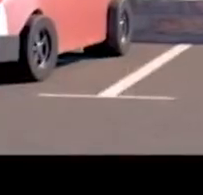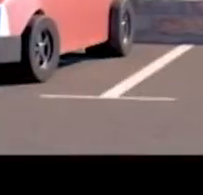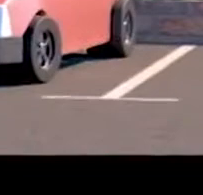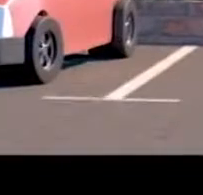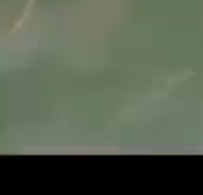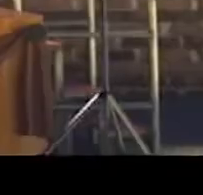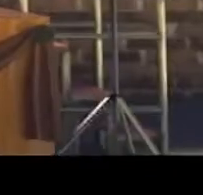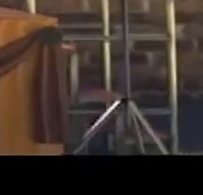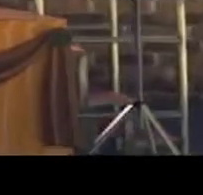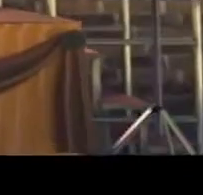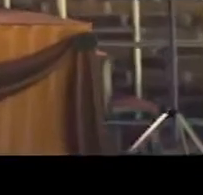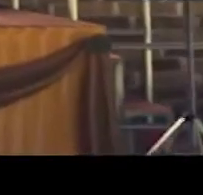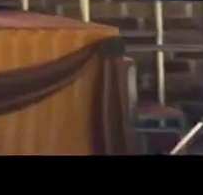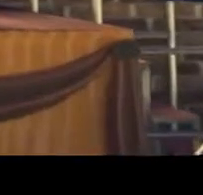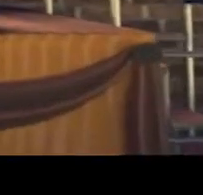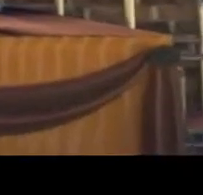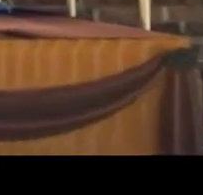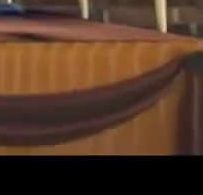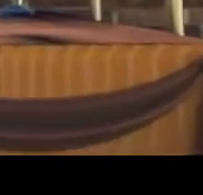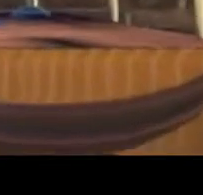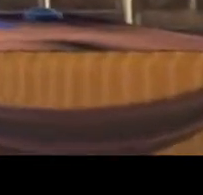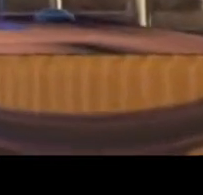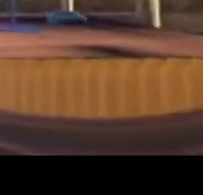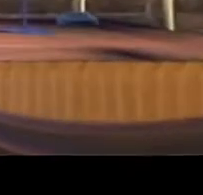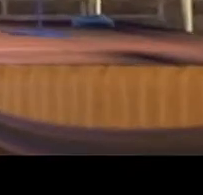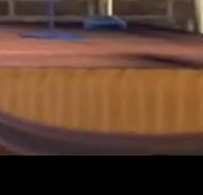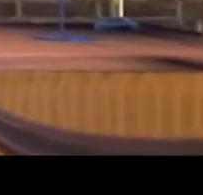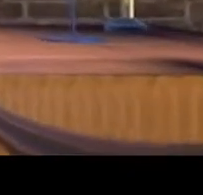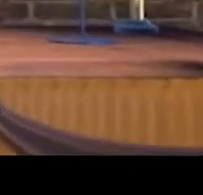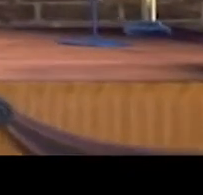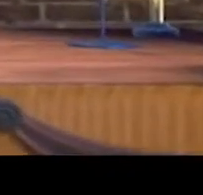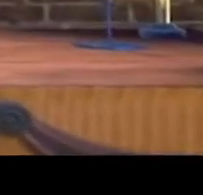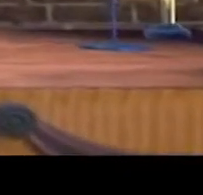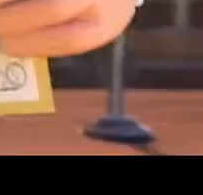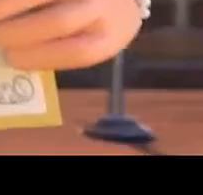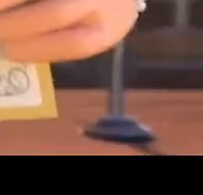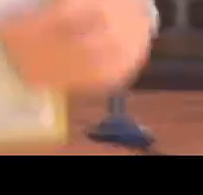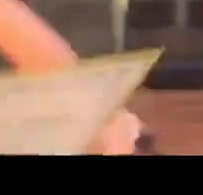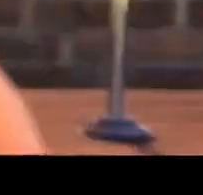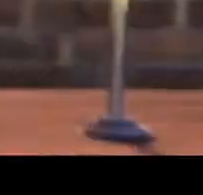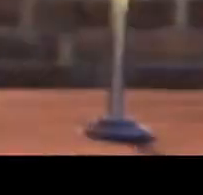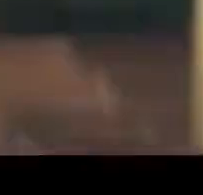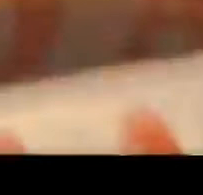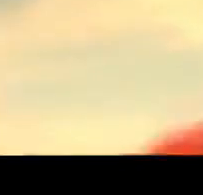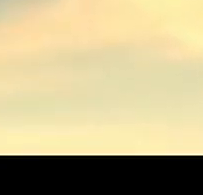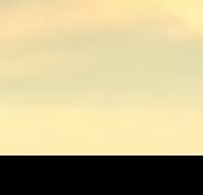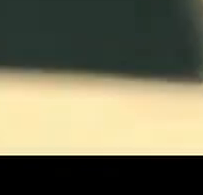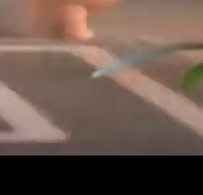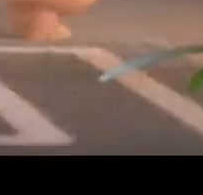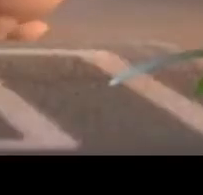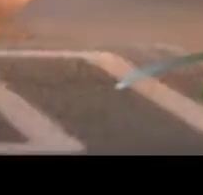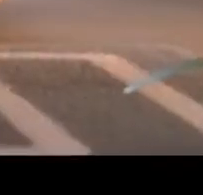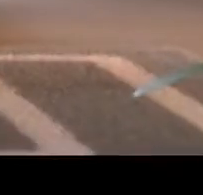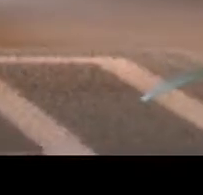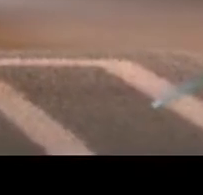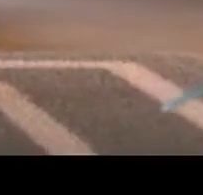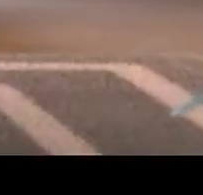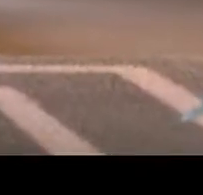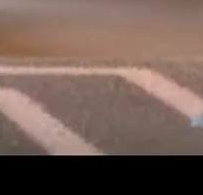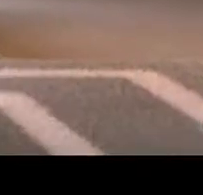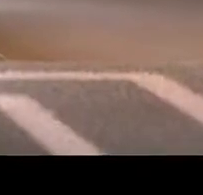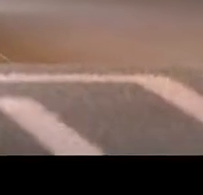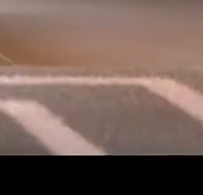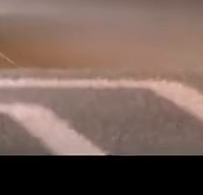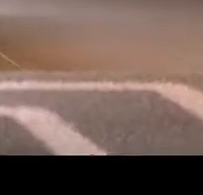¡Qué salvada! O María, que con su ahorro a plazo pudo terminar sus estudios y ahora tiene un título universitario.